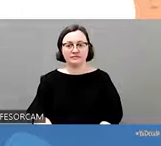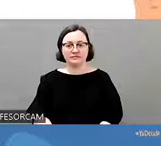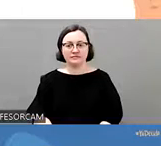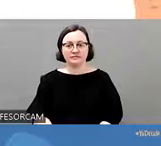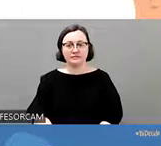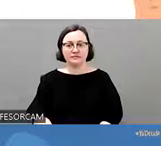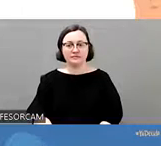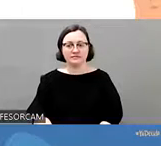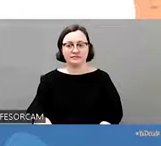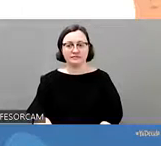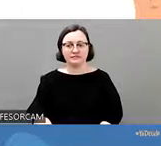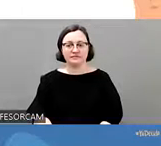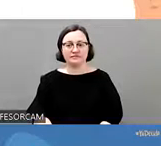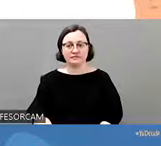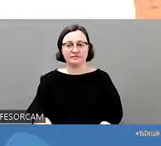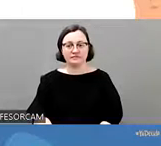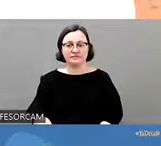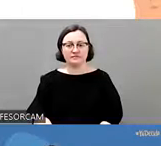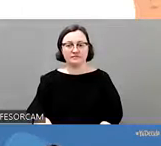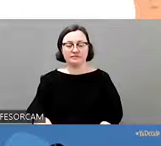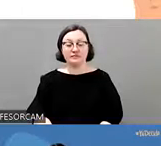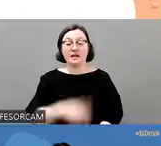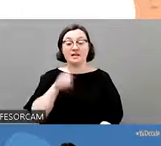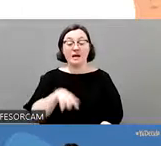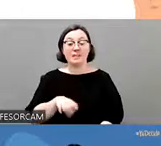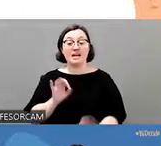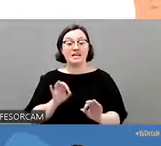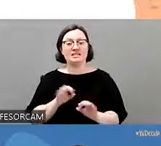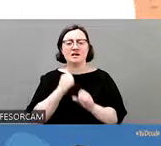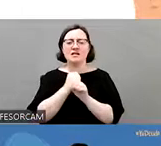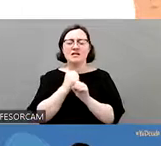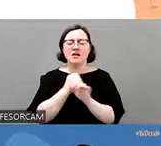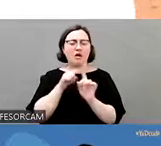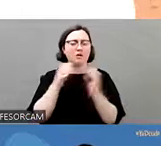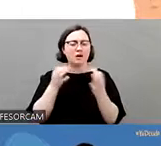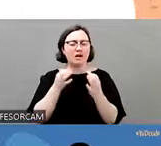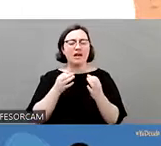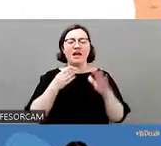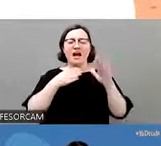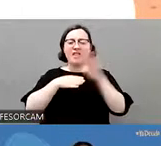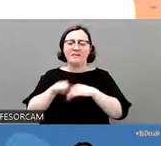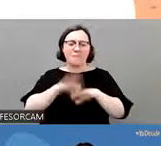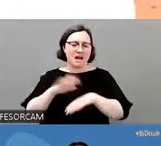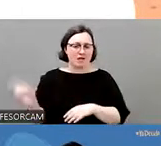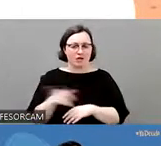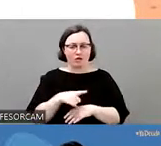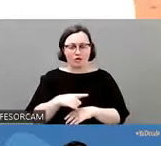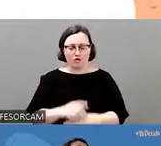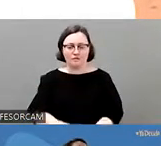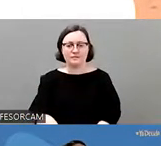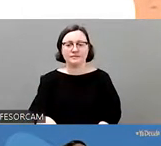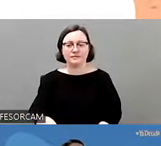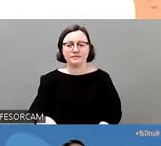accesibilidad universal. También debemos seguir trabajando en la accesibilidad universal.